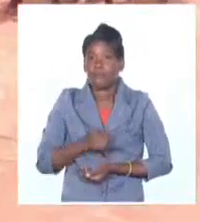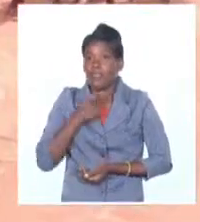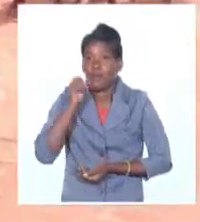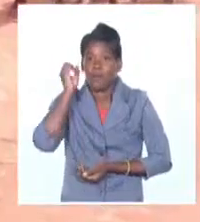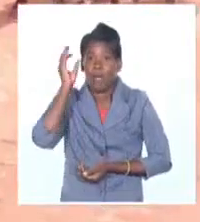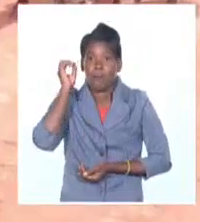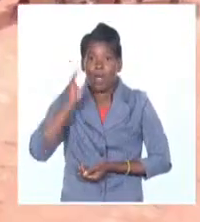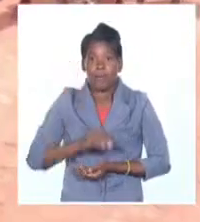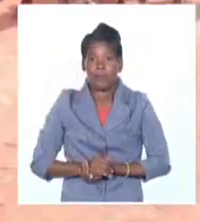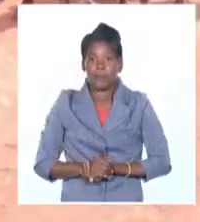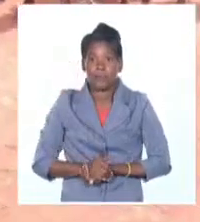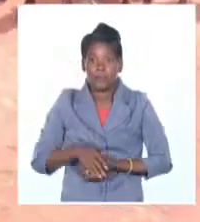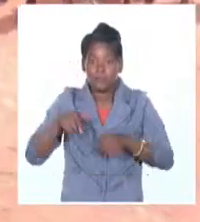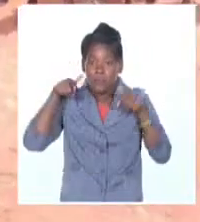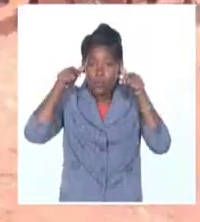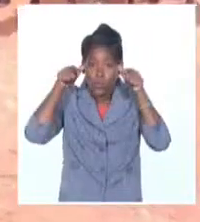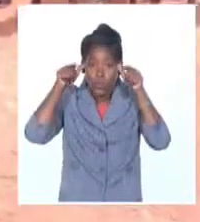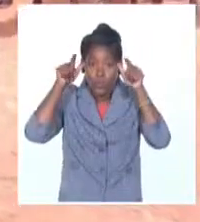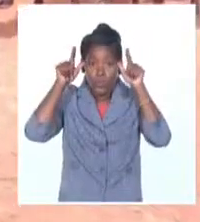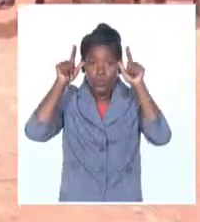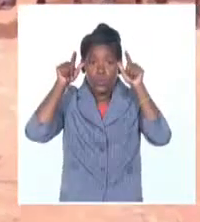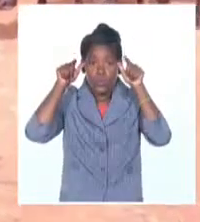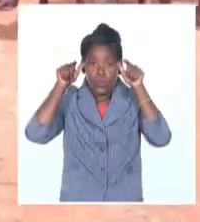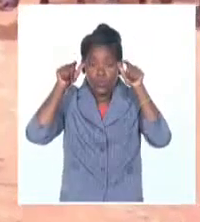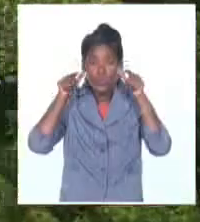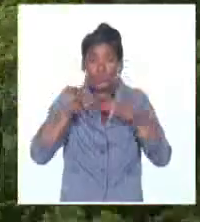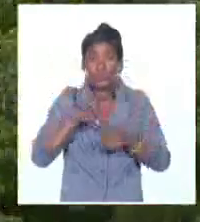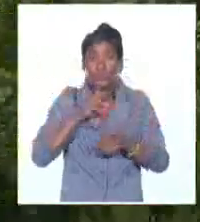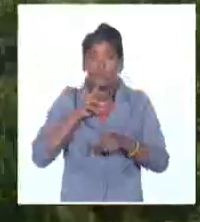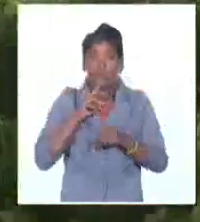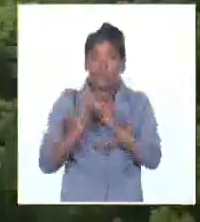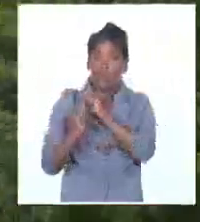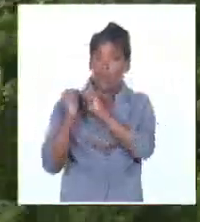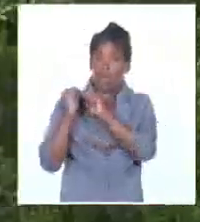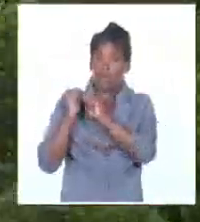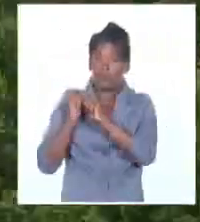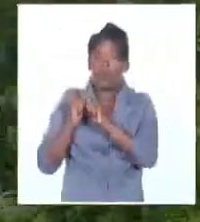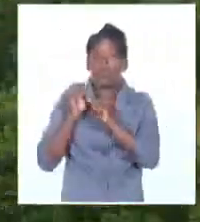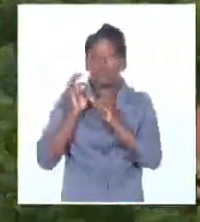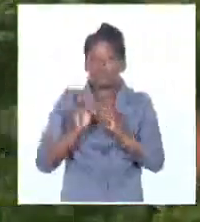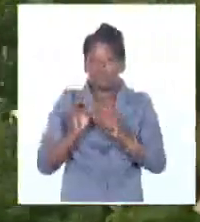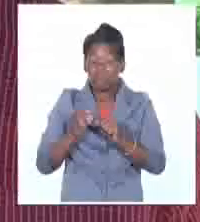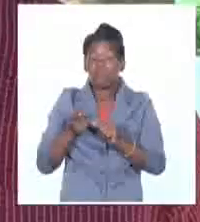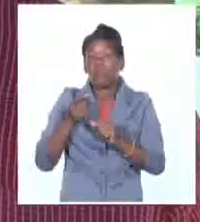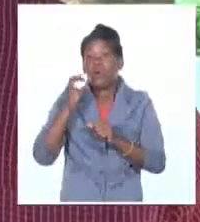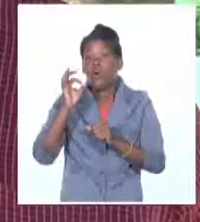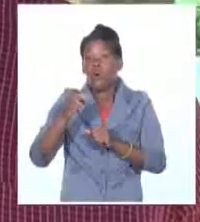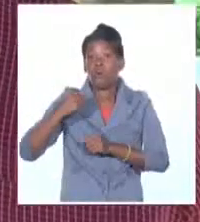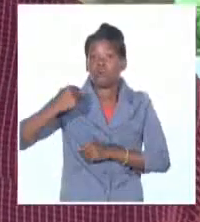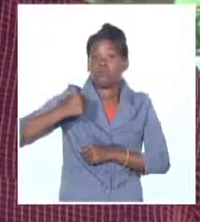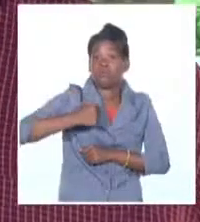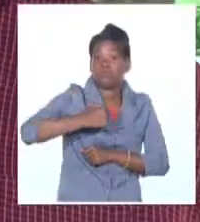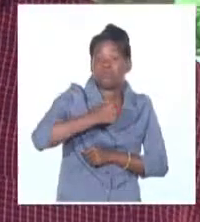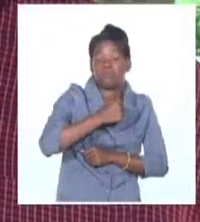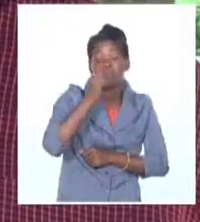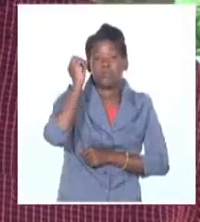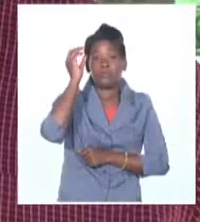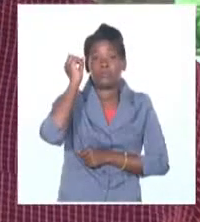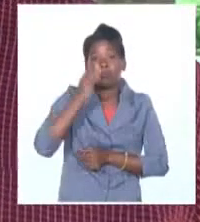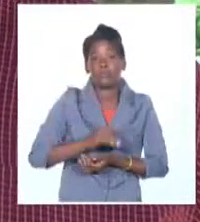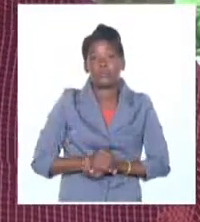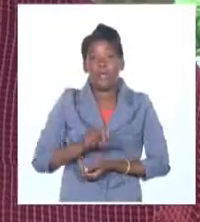alternativos igualmente contribuyen a llevar el agua hasta comunidades distantes. Hoy tenemos 25 pipas trabajando en